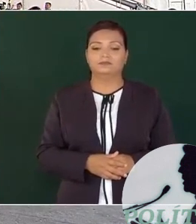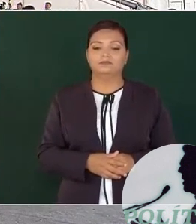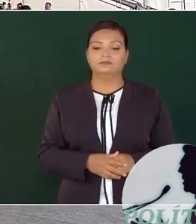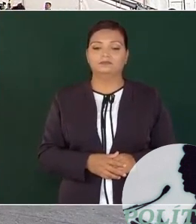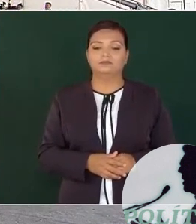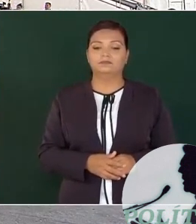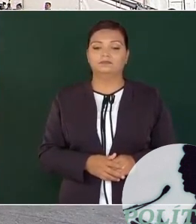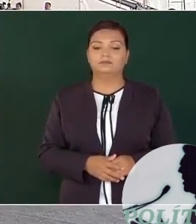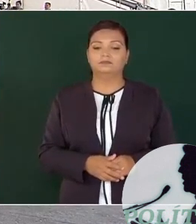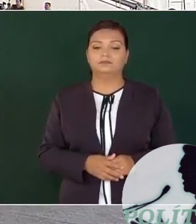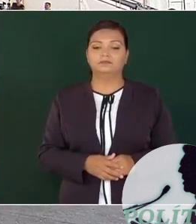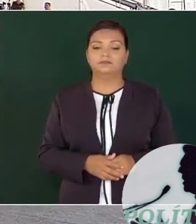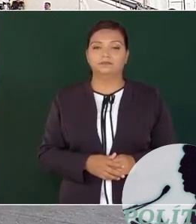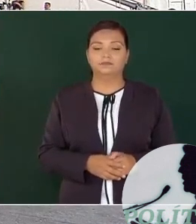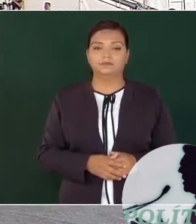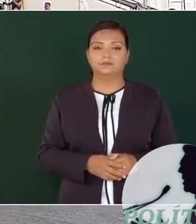Sara.